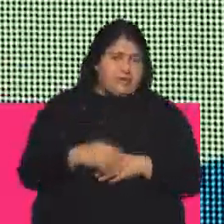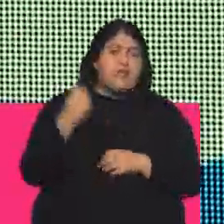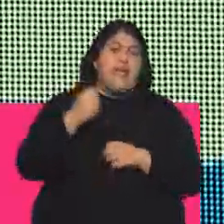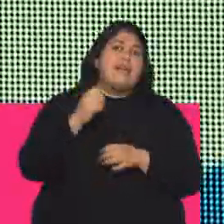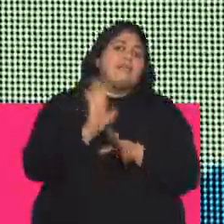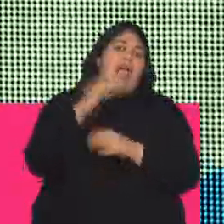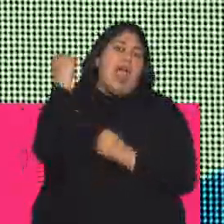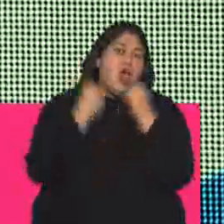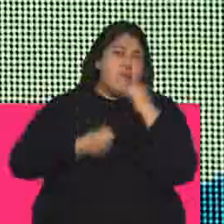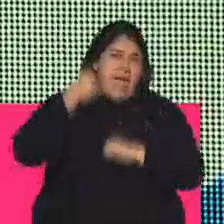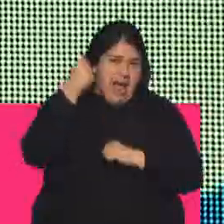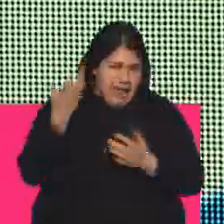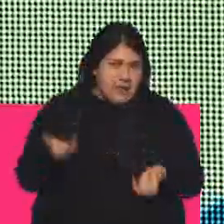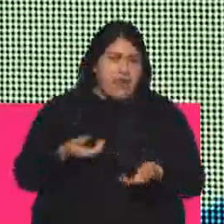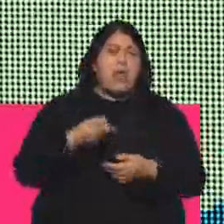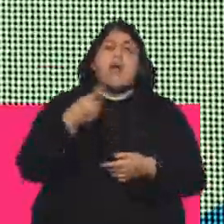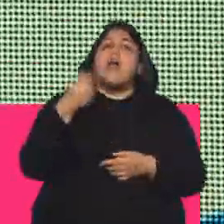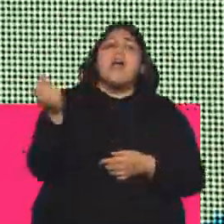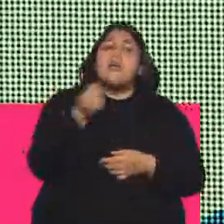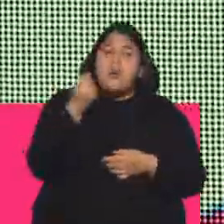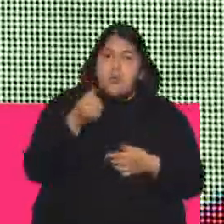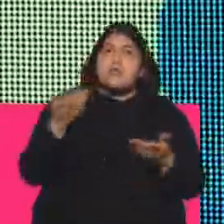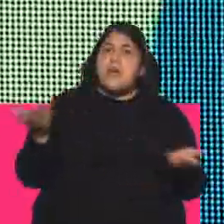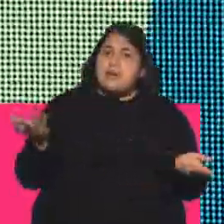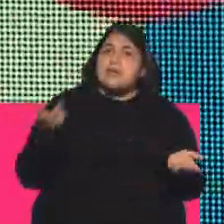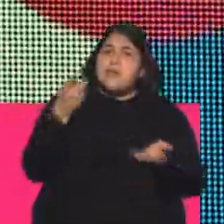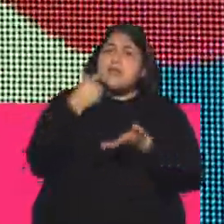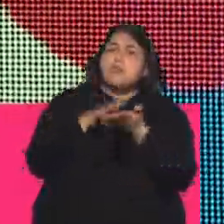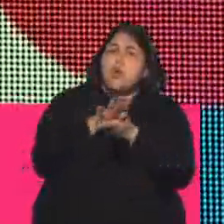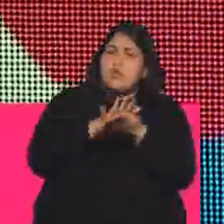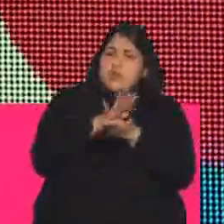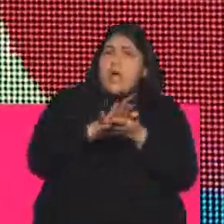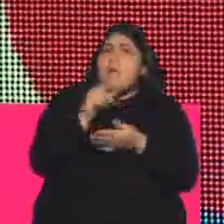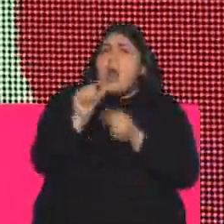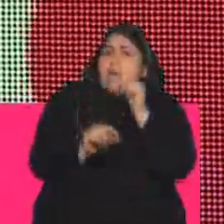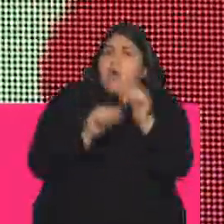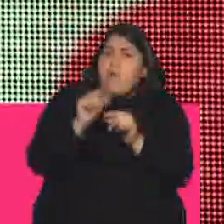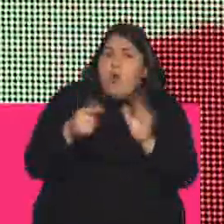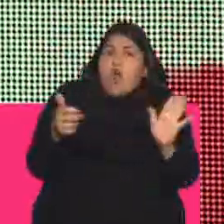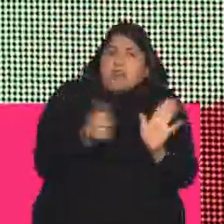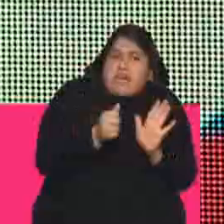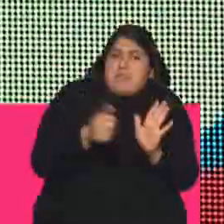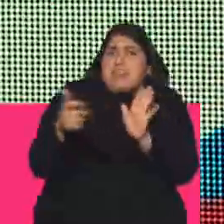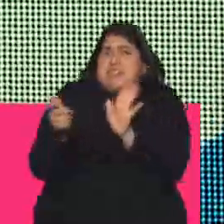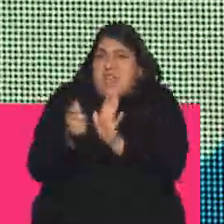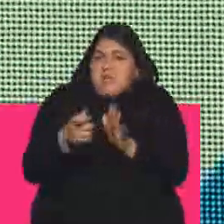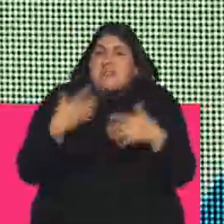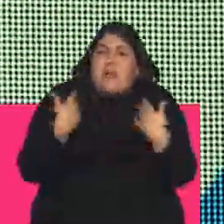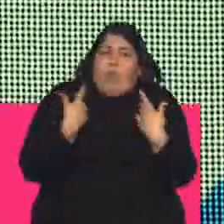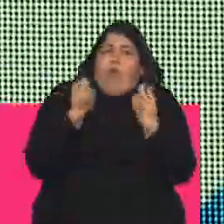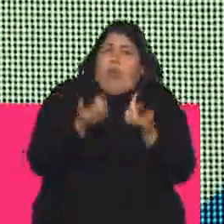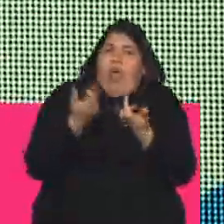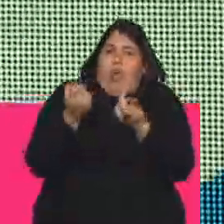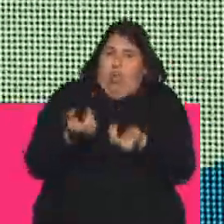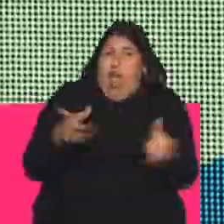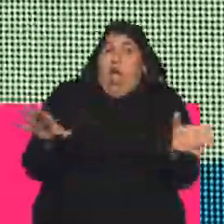Ahí estaría bueno que las elecciones sean cada 6 meses, ¿no? Así meten todas buenas noticias, porque es como que viene